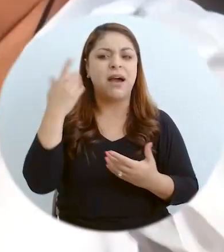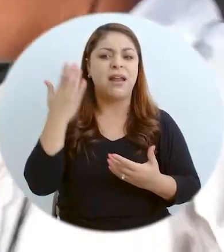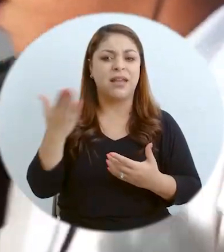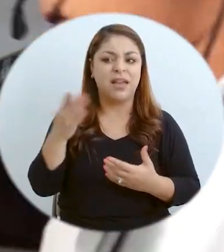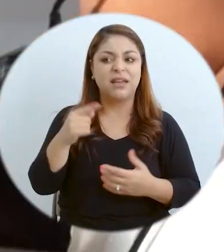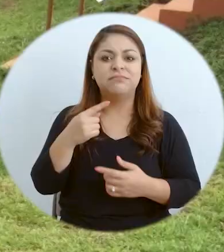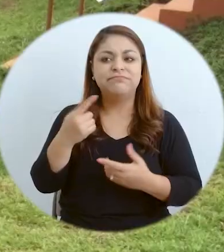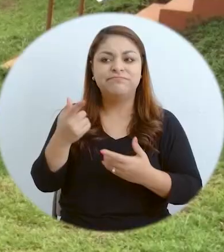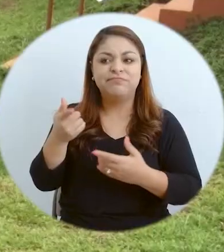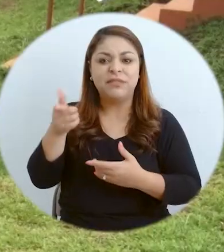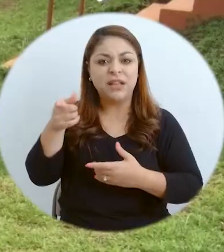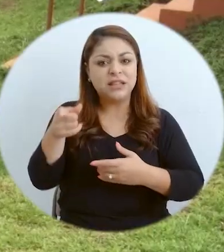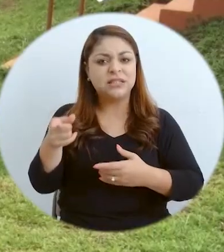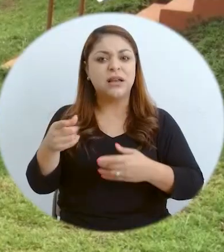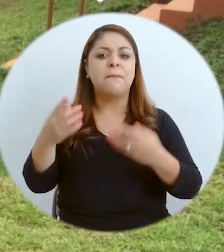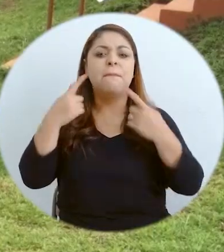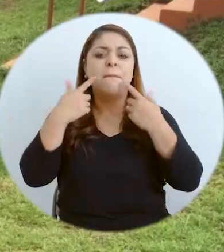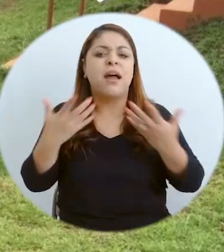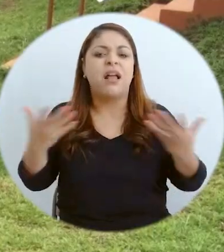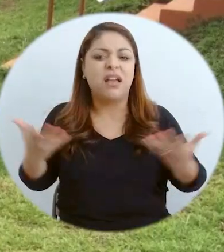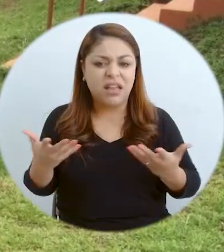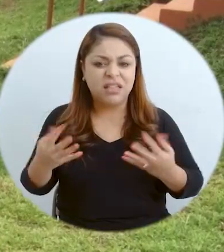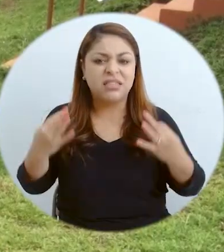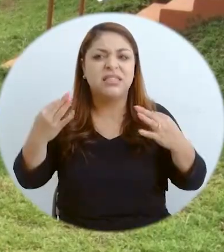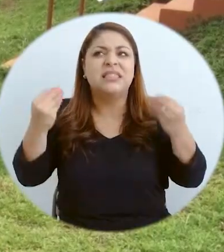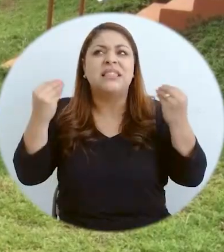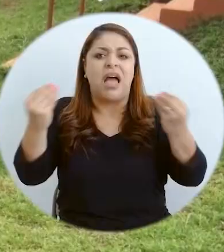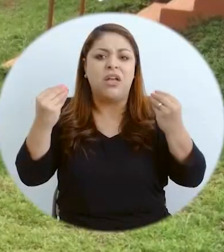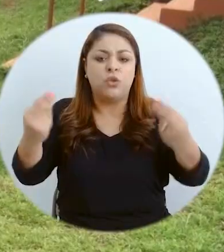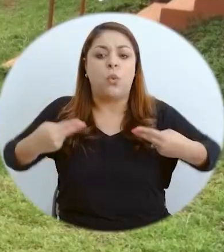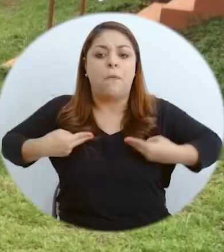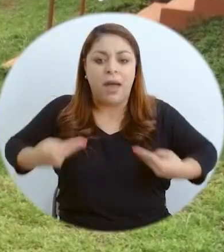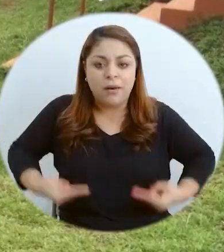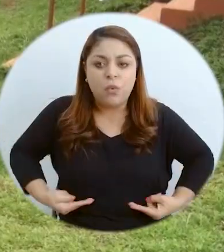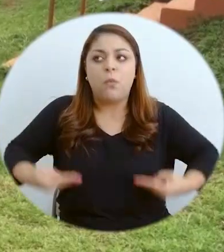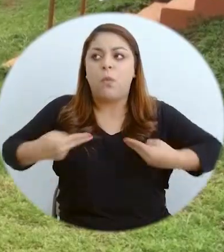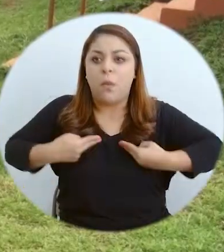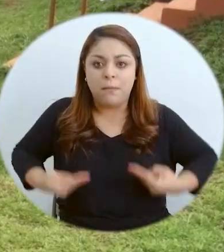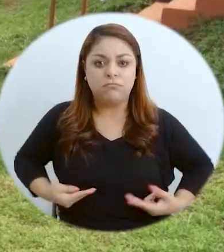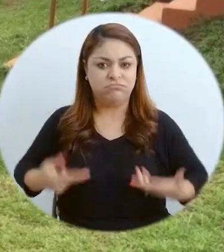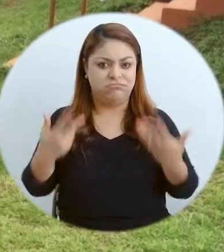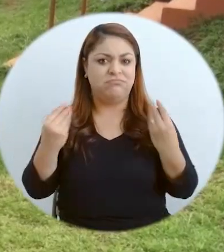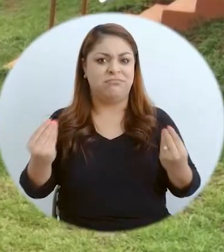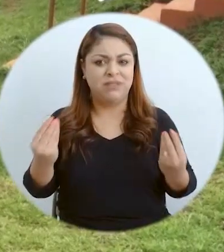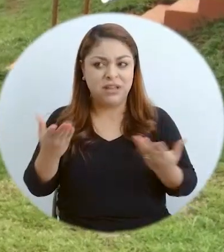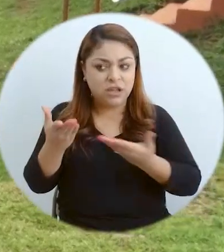¿Para qué nos está sirviendo tanto tratado de organismo? Vean lo que nos decía también